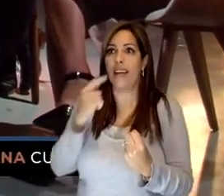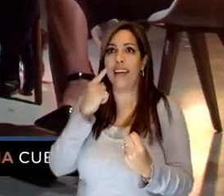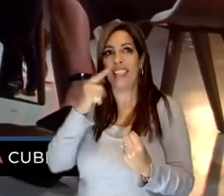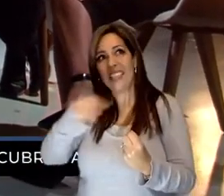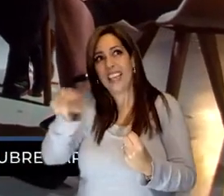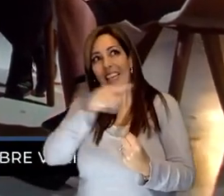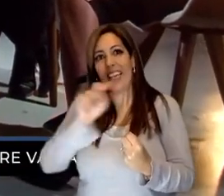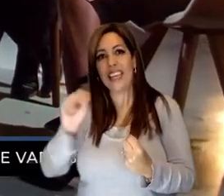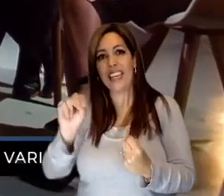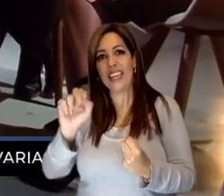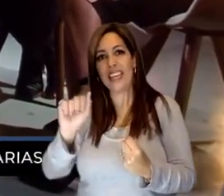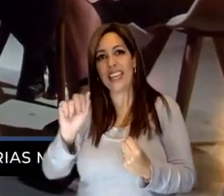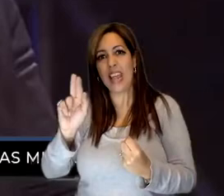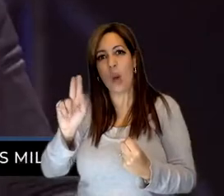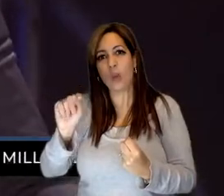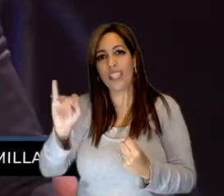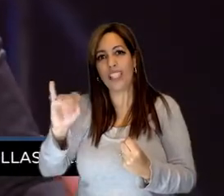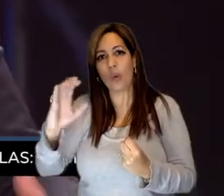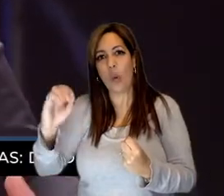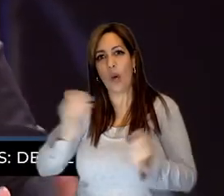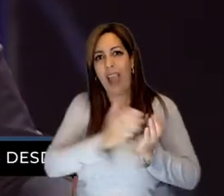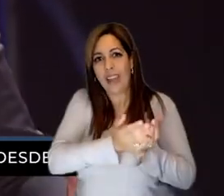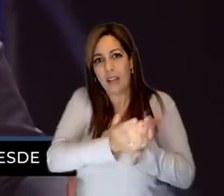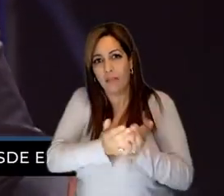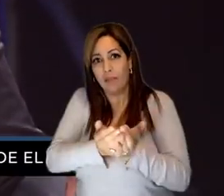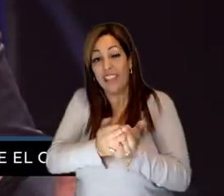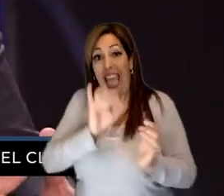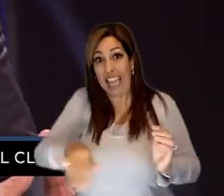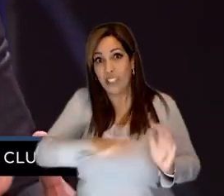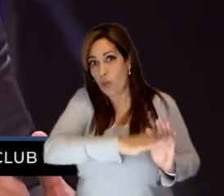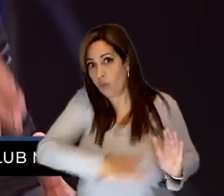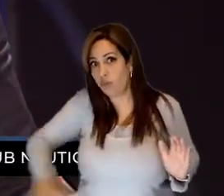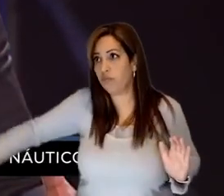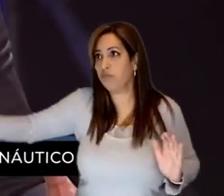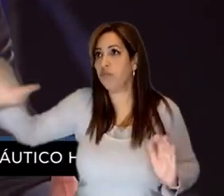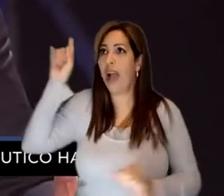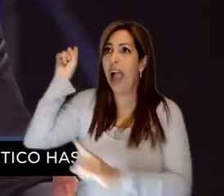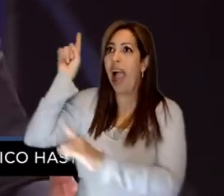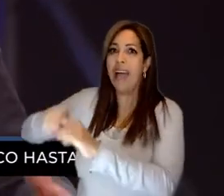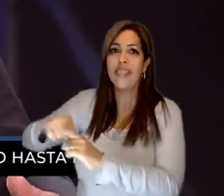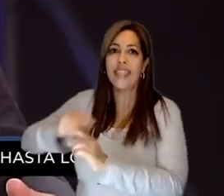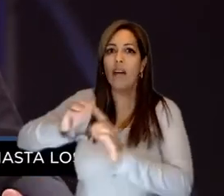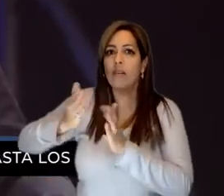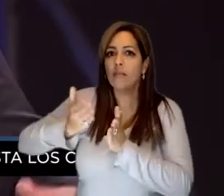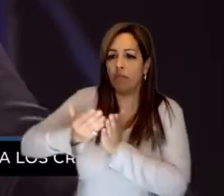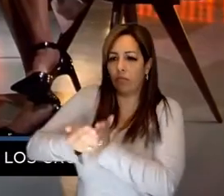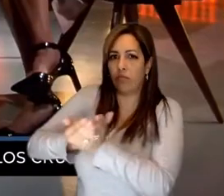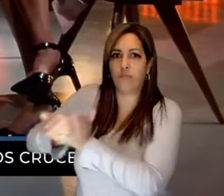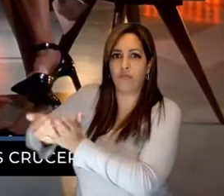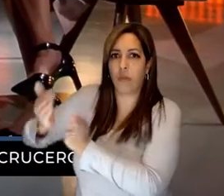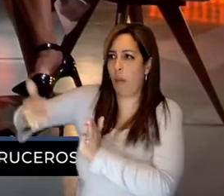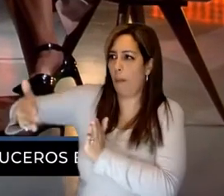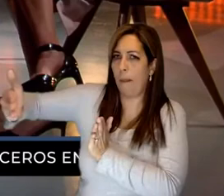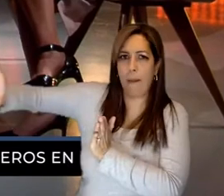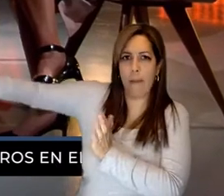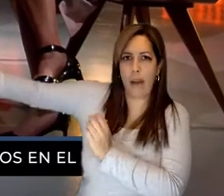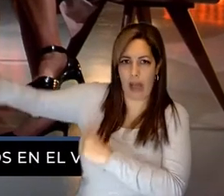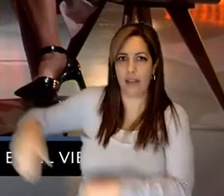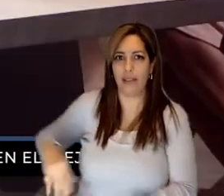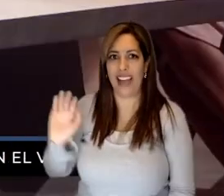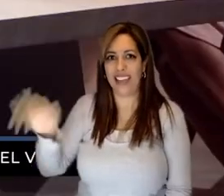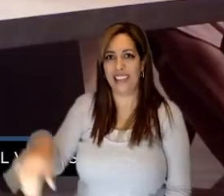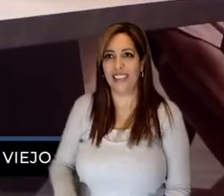ahora mismo como el náutico, desde ahí comienza todo el desarrollo de Bahía Urbana y llega hasta los cruceros que en el viejo San Juan.